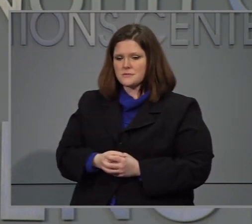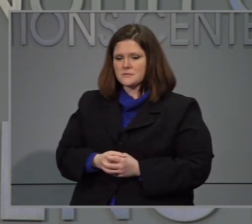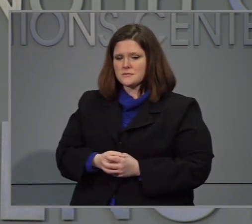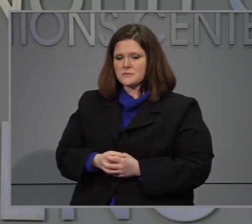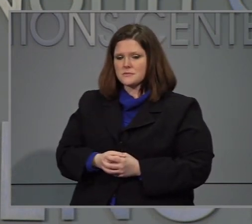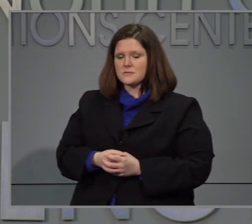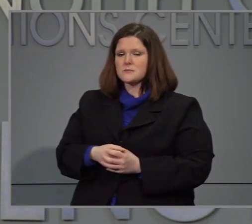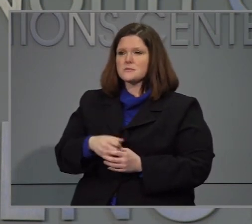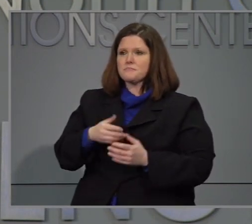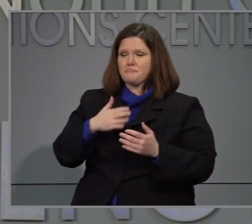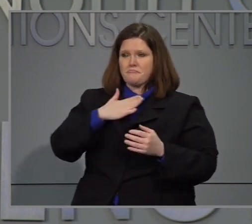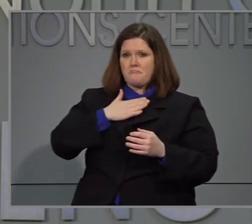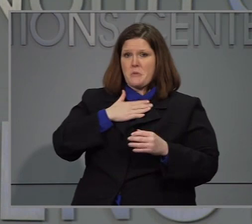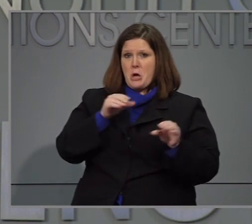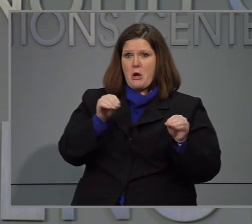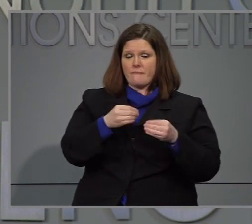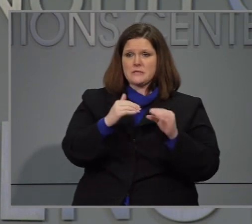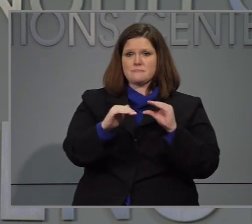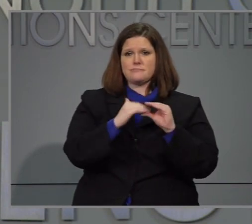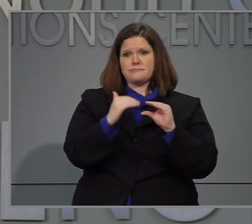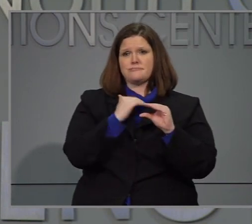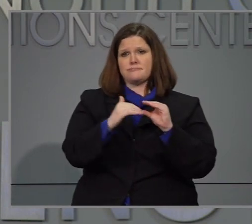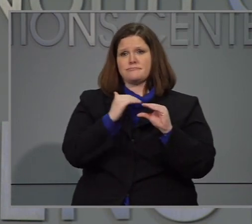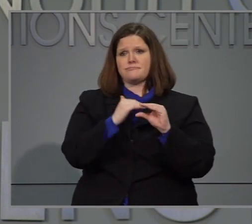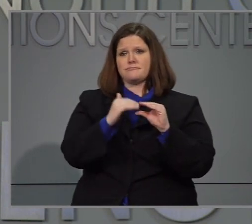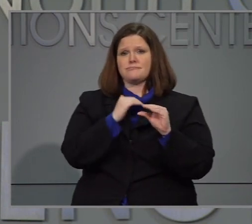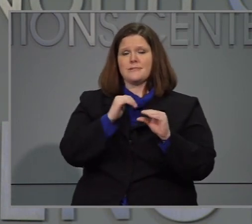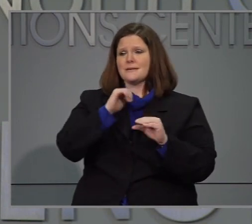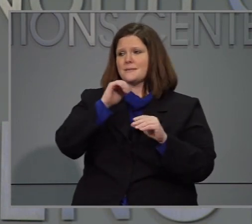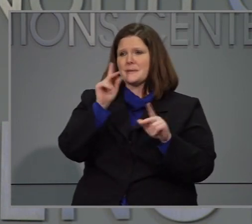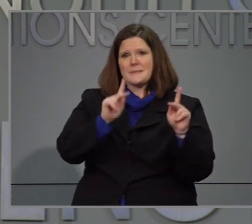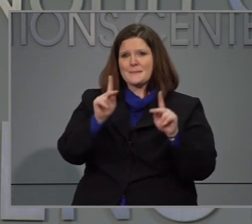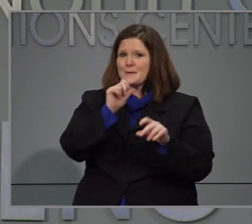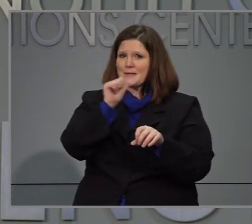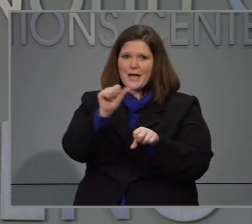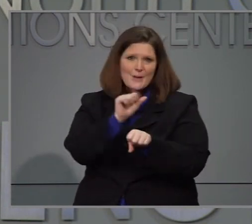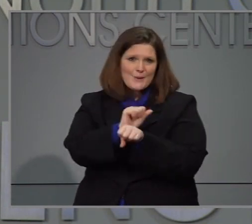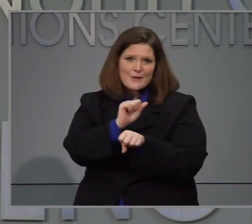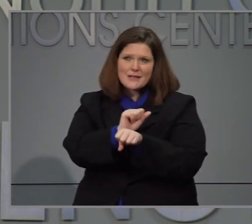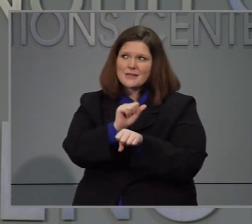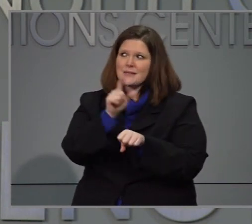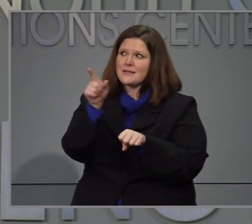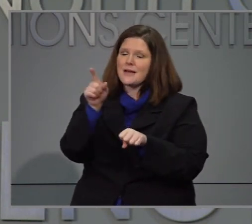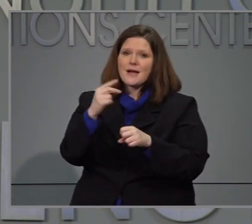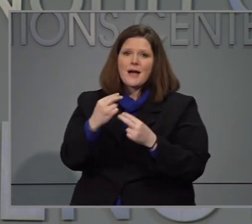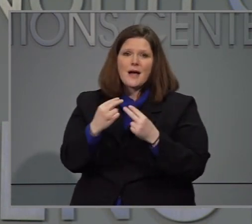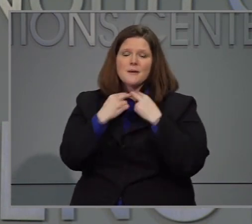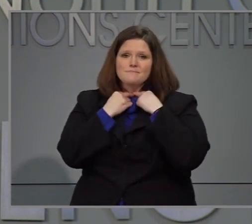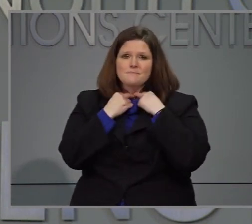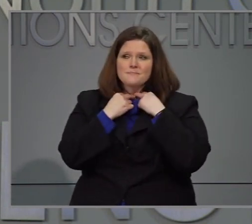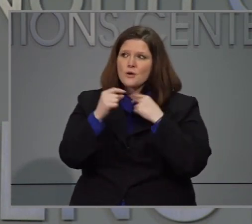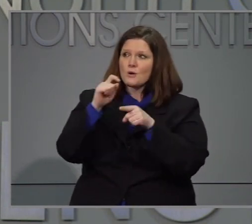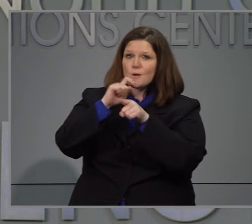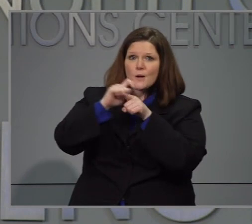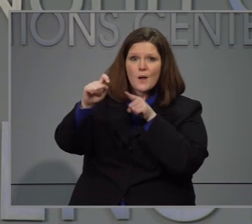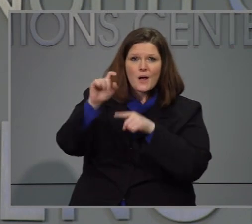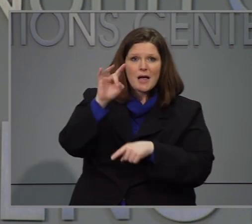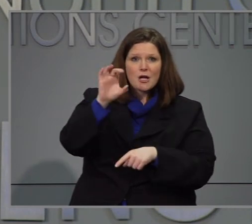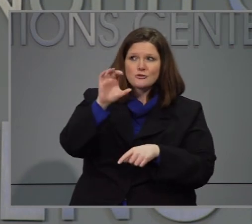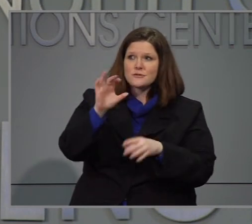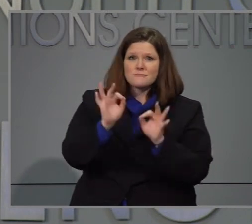Hemos recibido tantos correos electrónicos de personas que están desempleadas, que no pueden hablar al número de